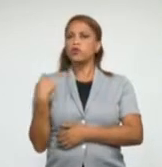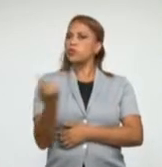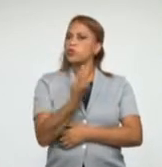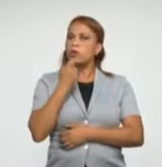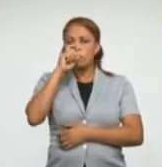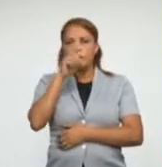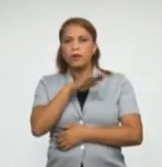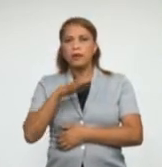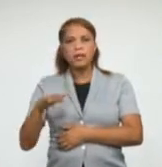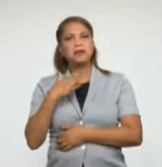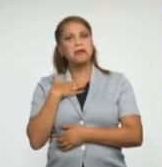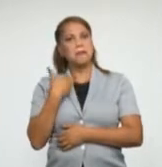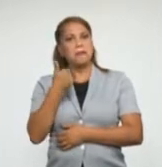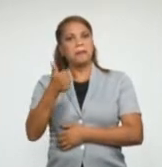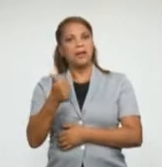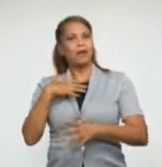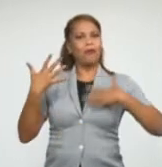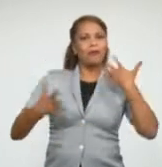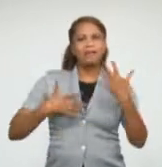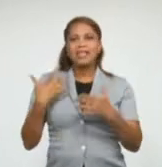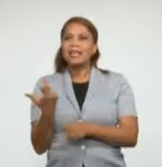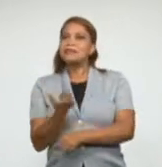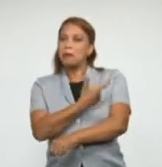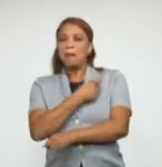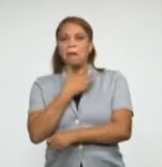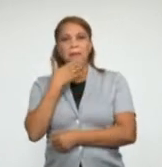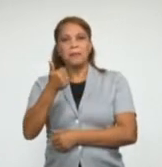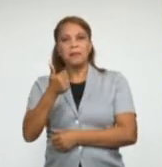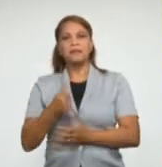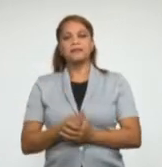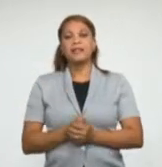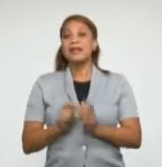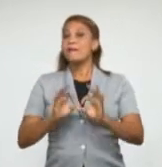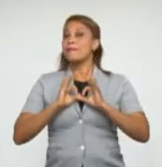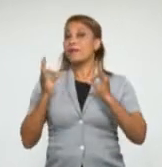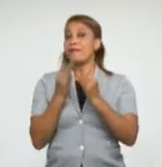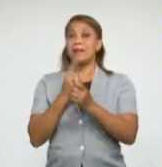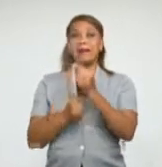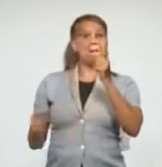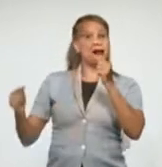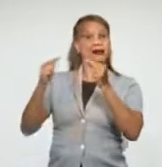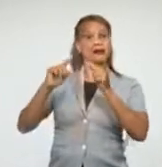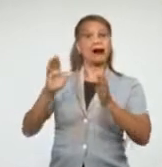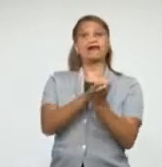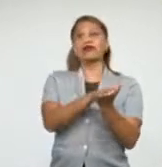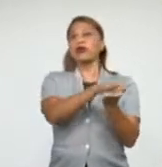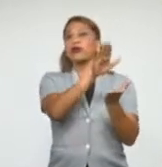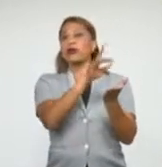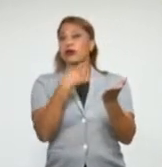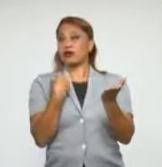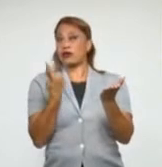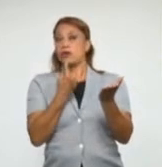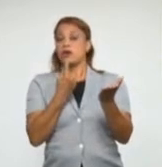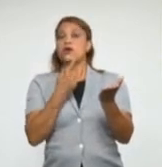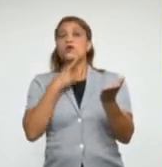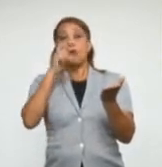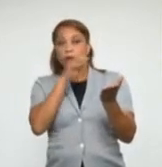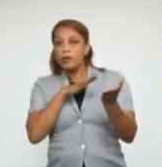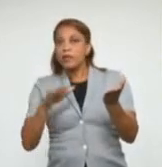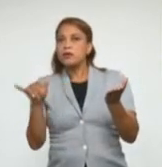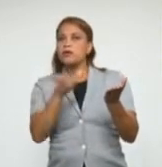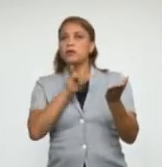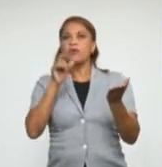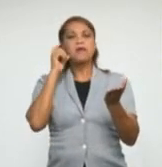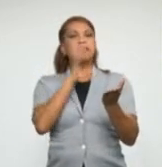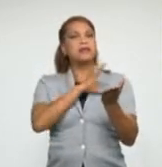un regalo especial. Y la familia tiene un compromiso doble con los niños y con la ciencia de acompañar los